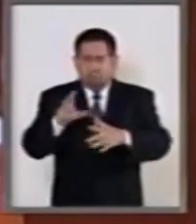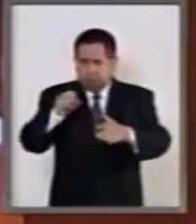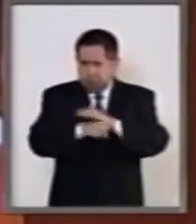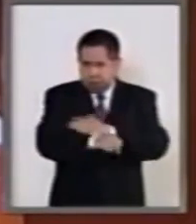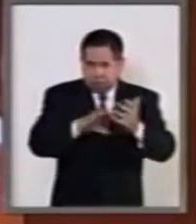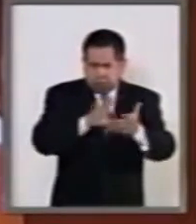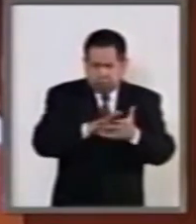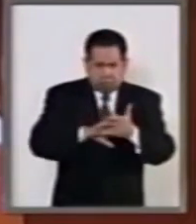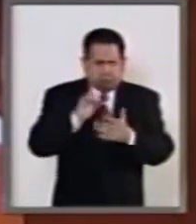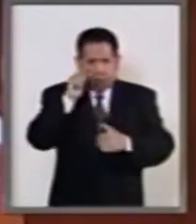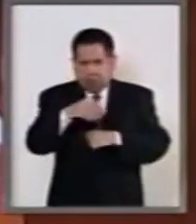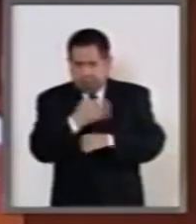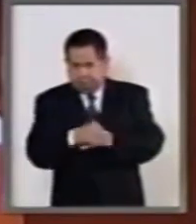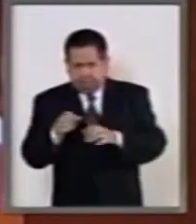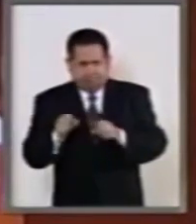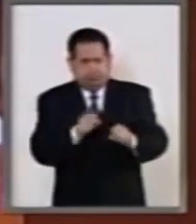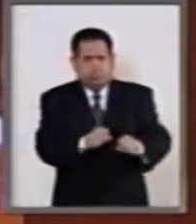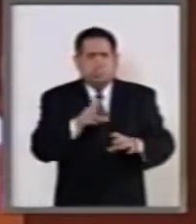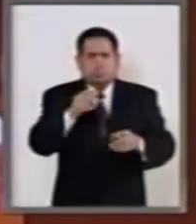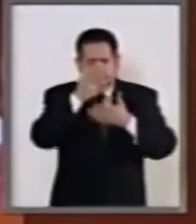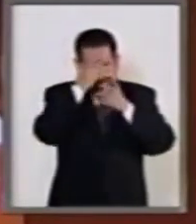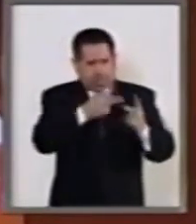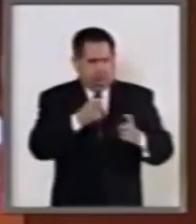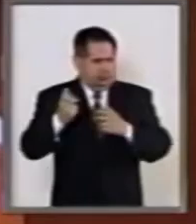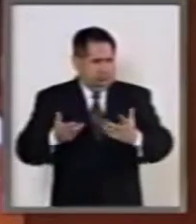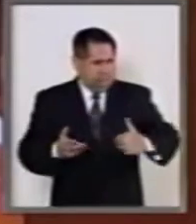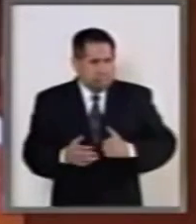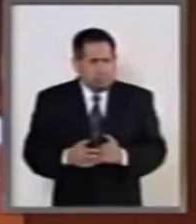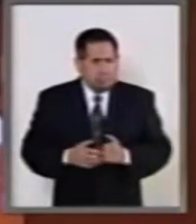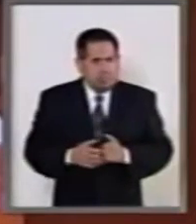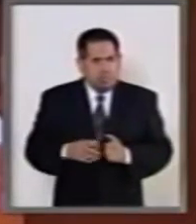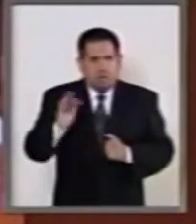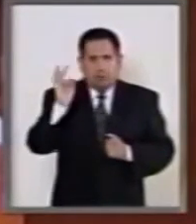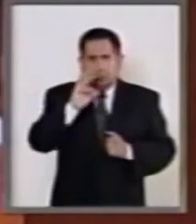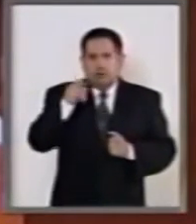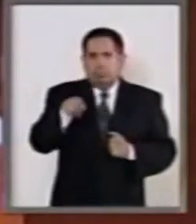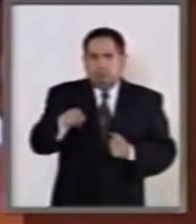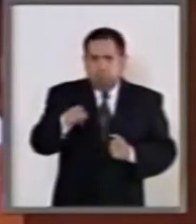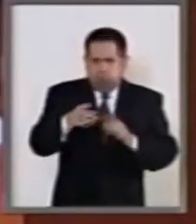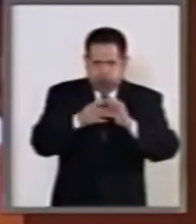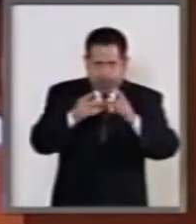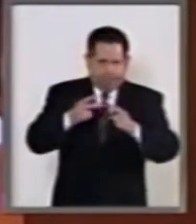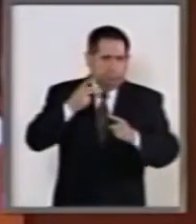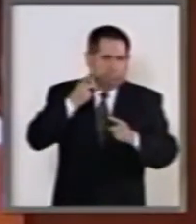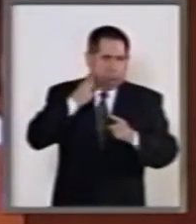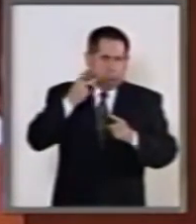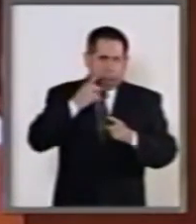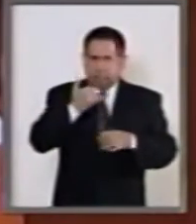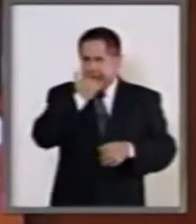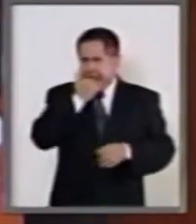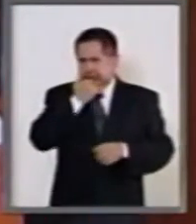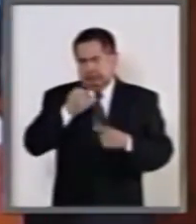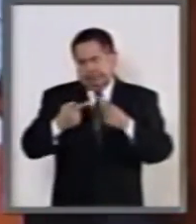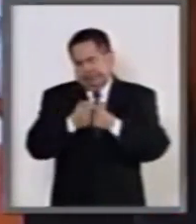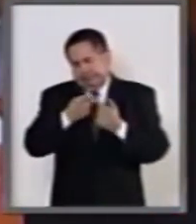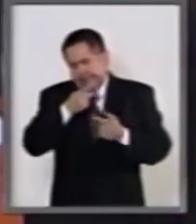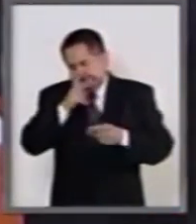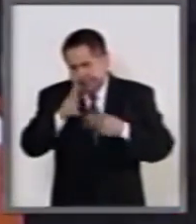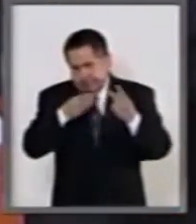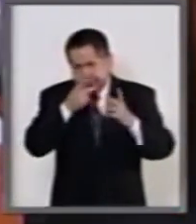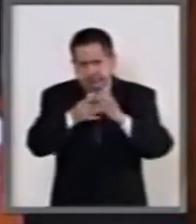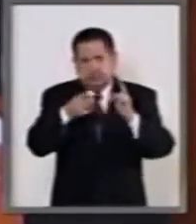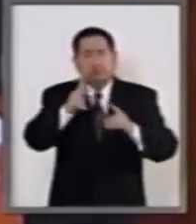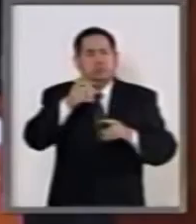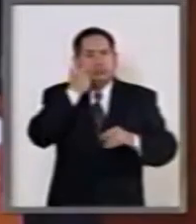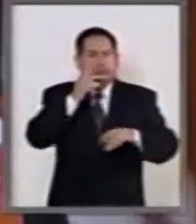prisión preventiva o los de secuestro. Quizá esto sea políticamente incorrecto decirlo, y por ello